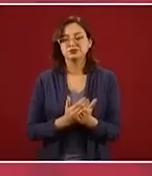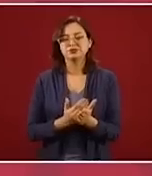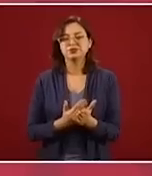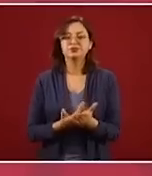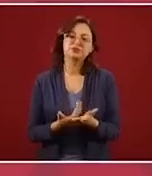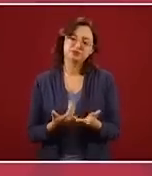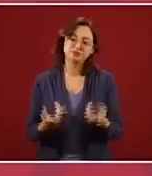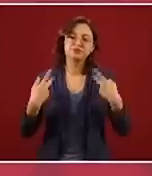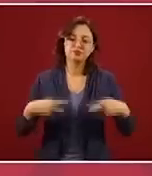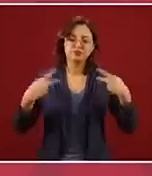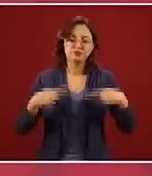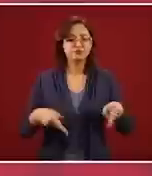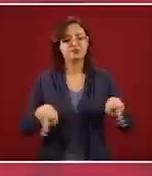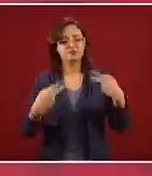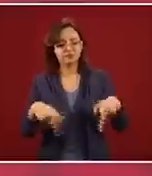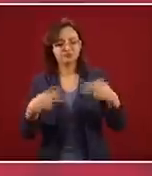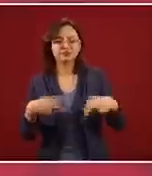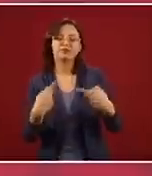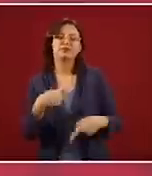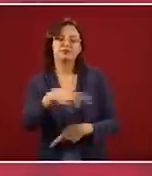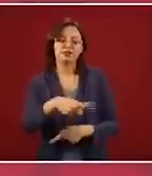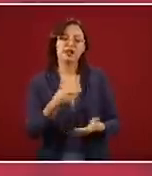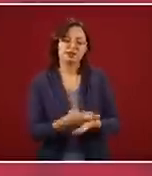comisión a los vendedores, que también se ayudaría,